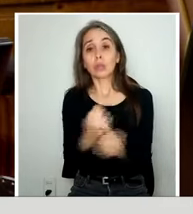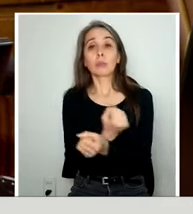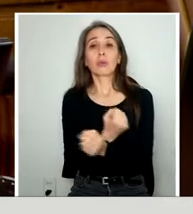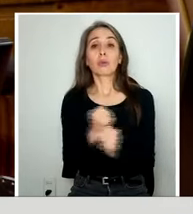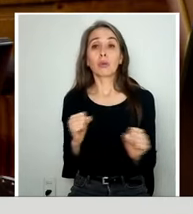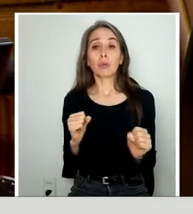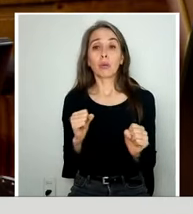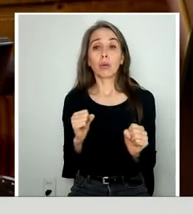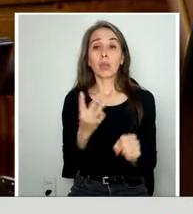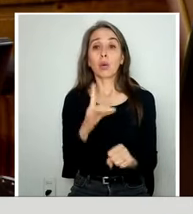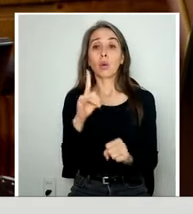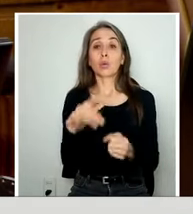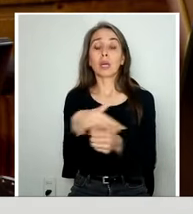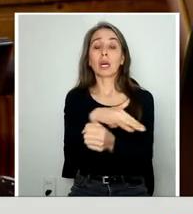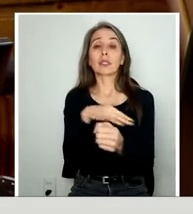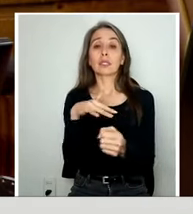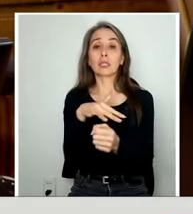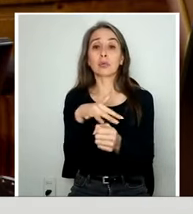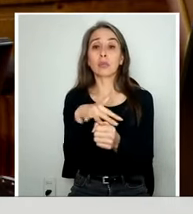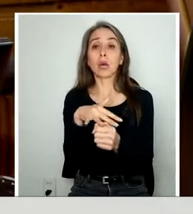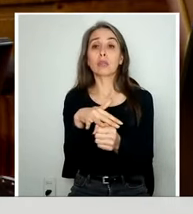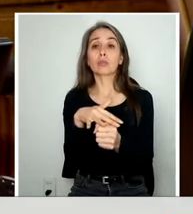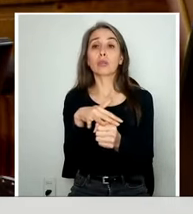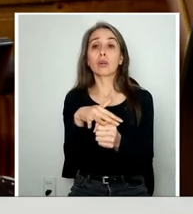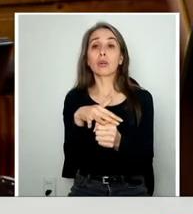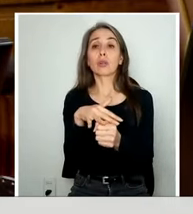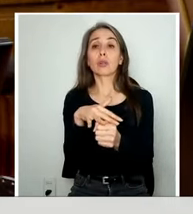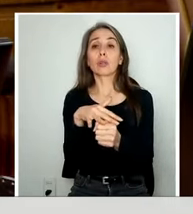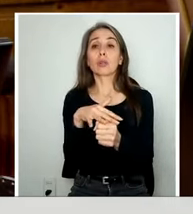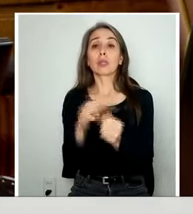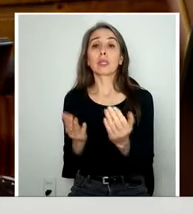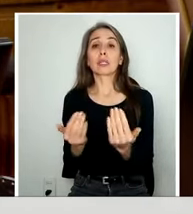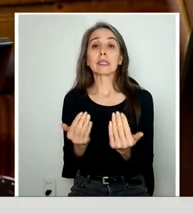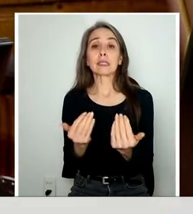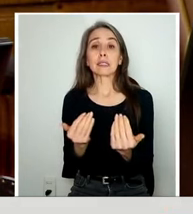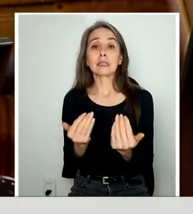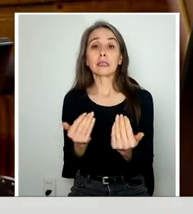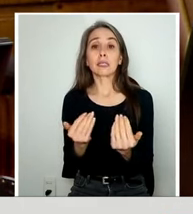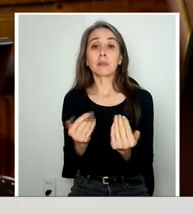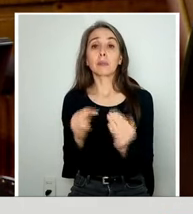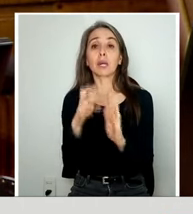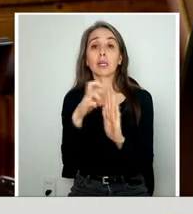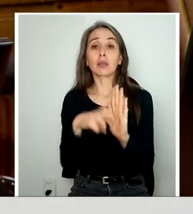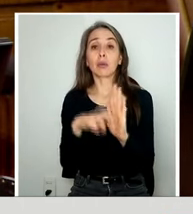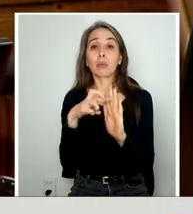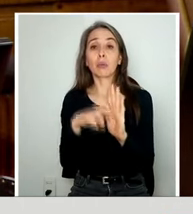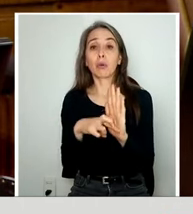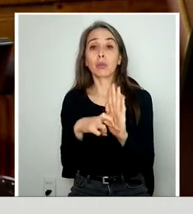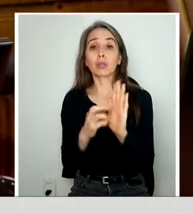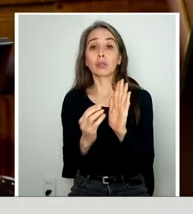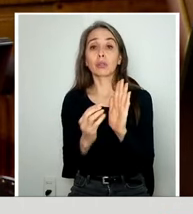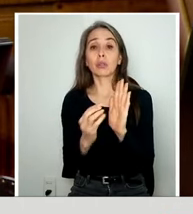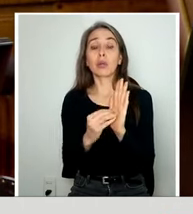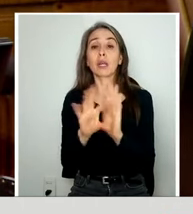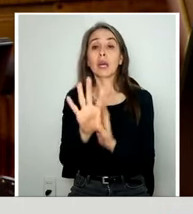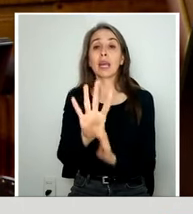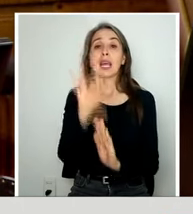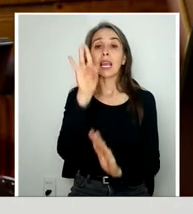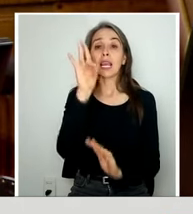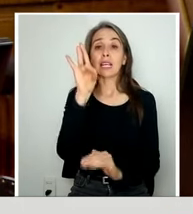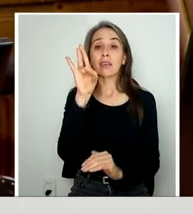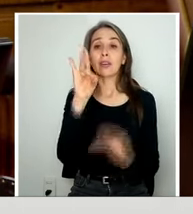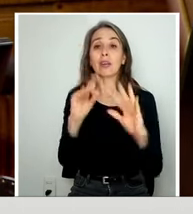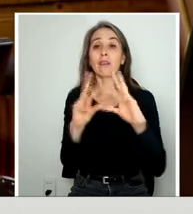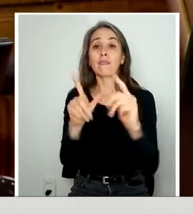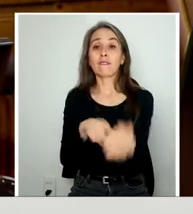la única situación el único elemento necesario para que estos proyectos cuenten con la elegibilidad y las familias de